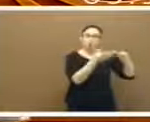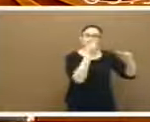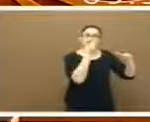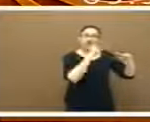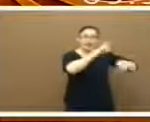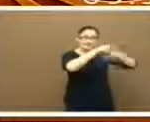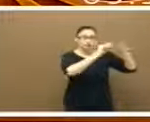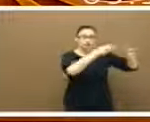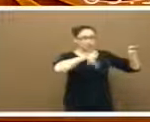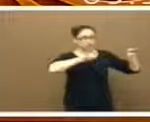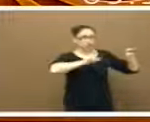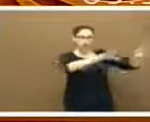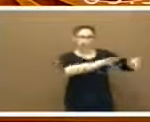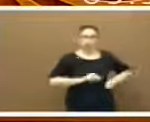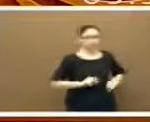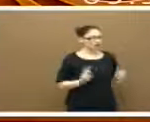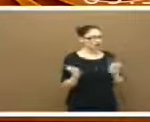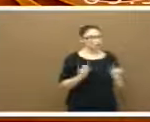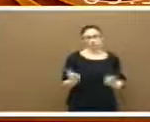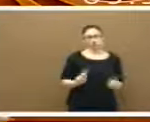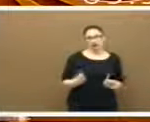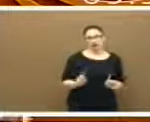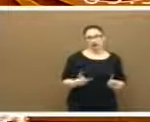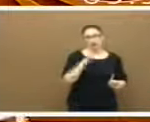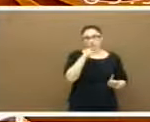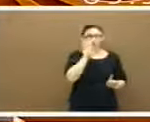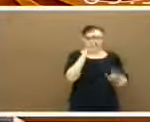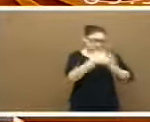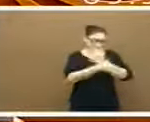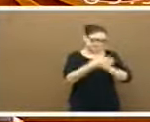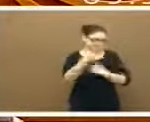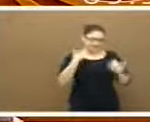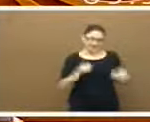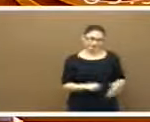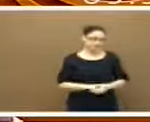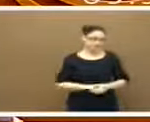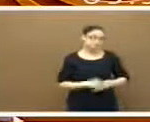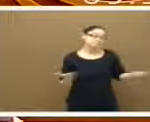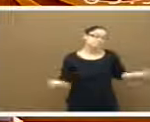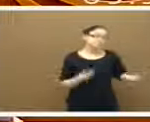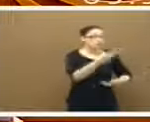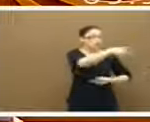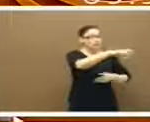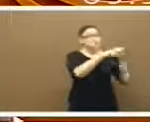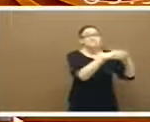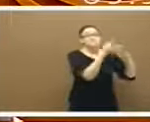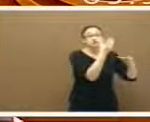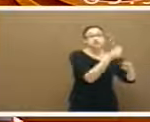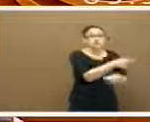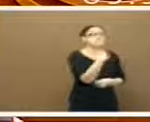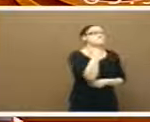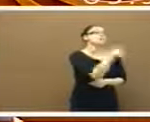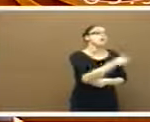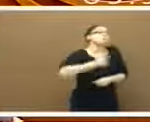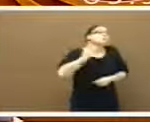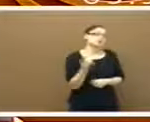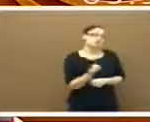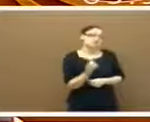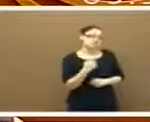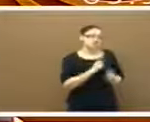presentadas por el Grupo Parlamentario Socialista por los motivos que se han expuesto. Y, una vez más, han perdido la oportunidad de enriquecer el presupuesto con